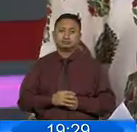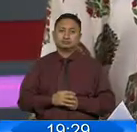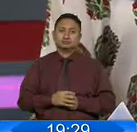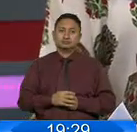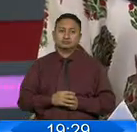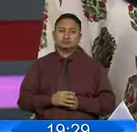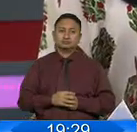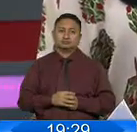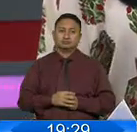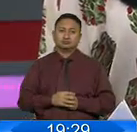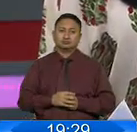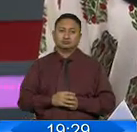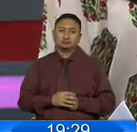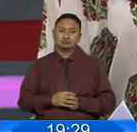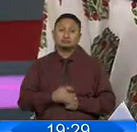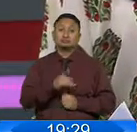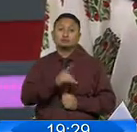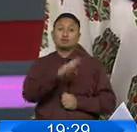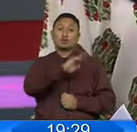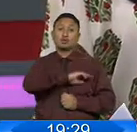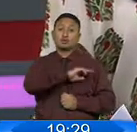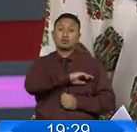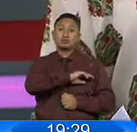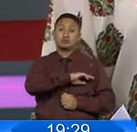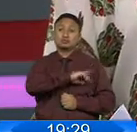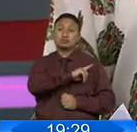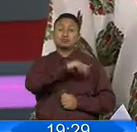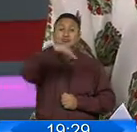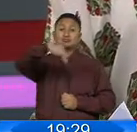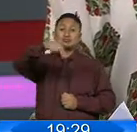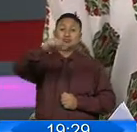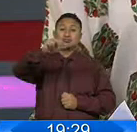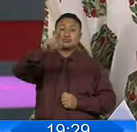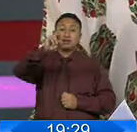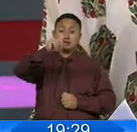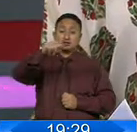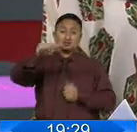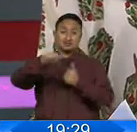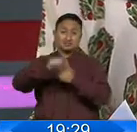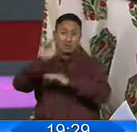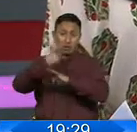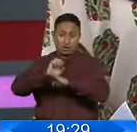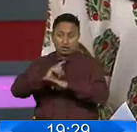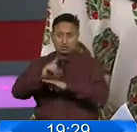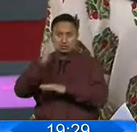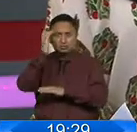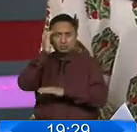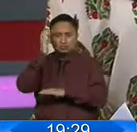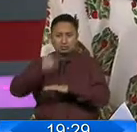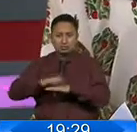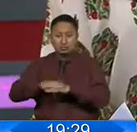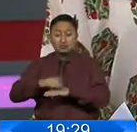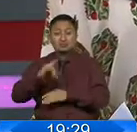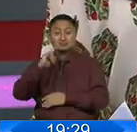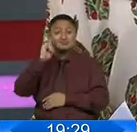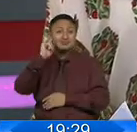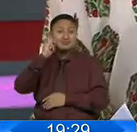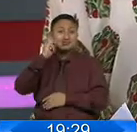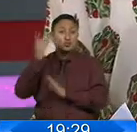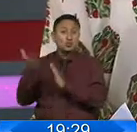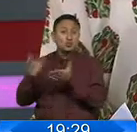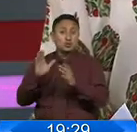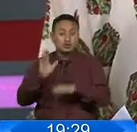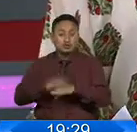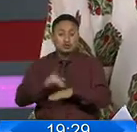Existe conmoción en uno de los municipios del departamento de Nariño, frontera con el Ecuador, por el asesinato de una menor de edad perteneciente a